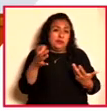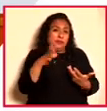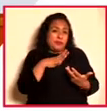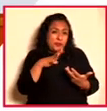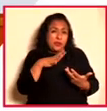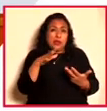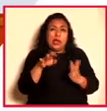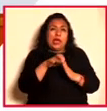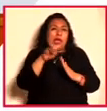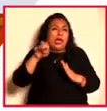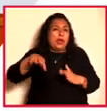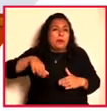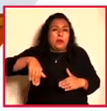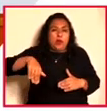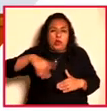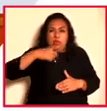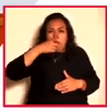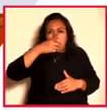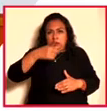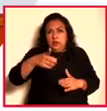ejemplos que comenté,